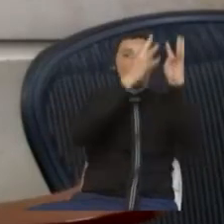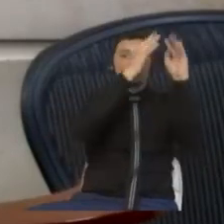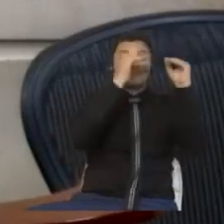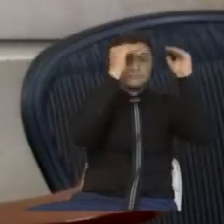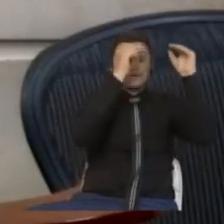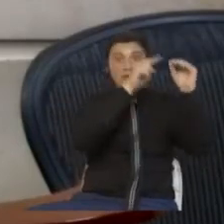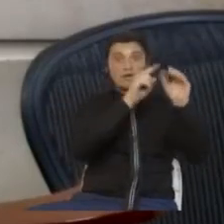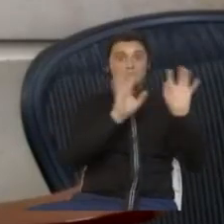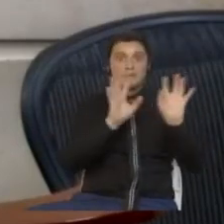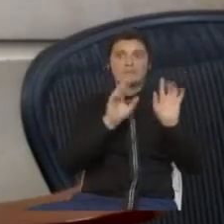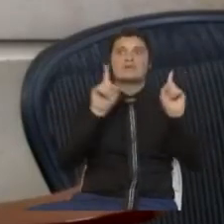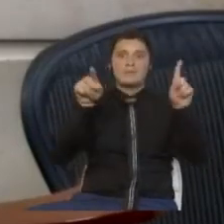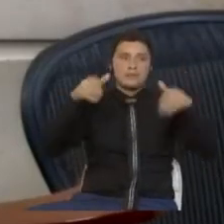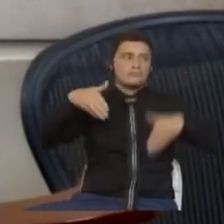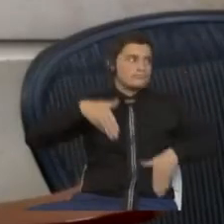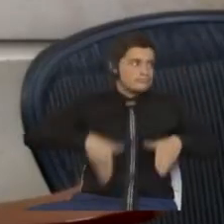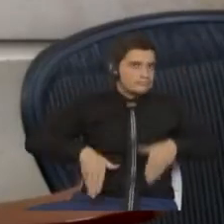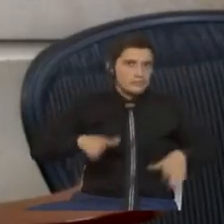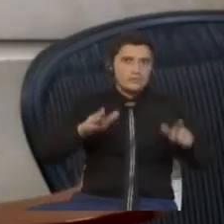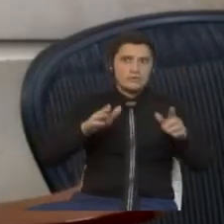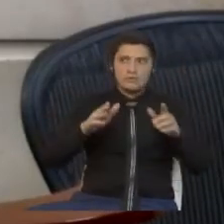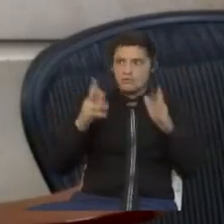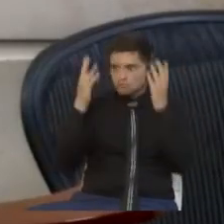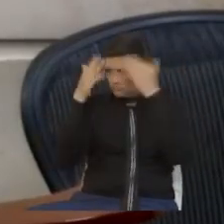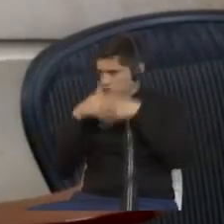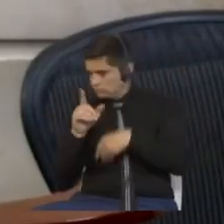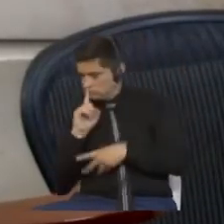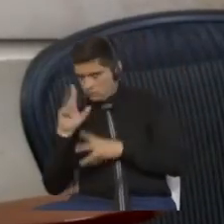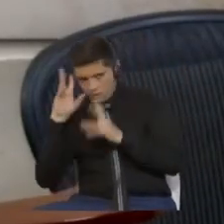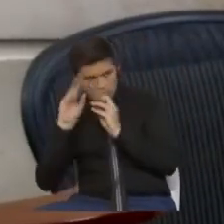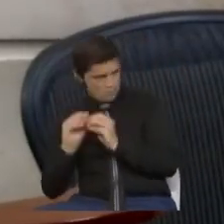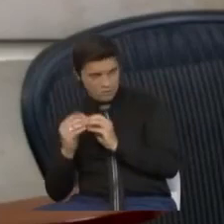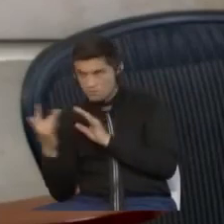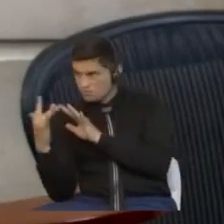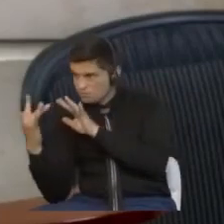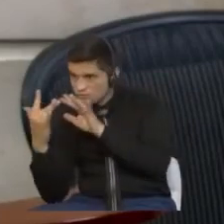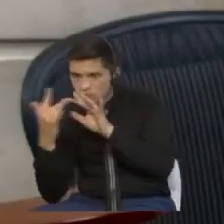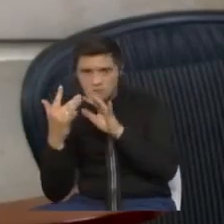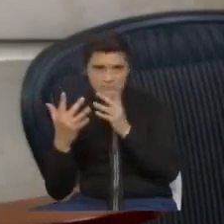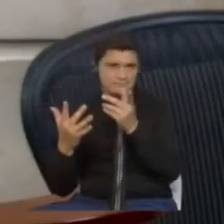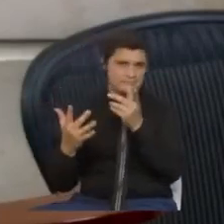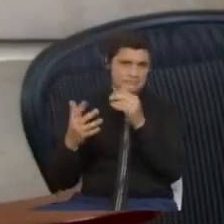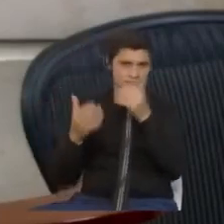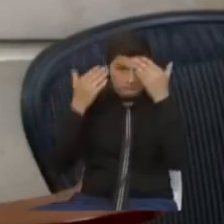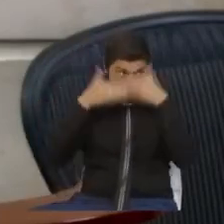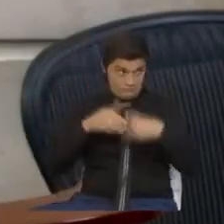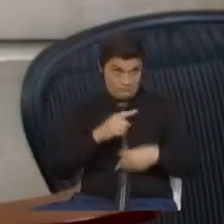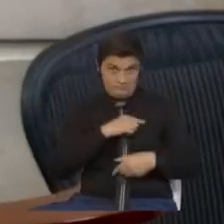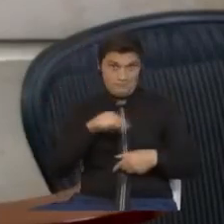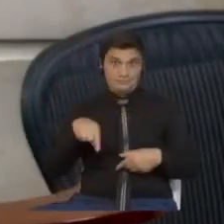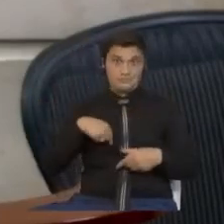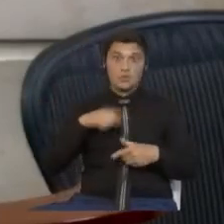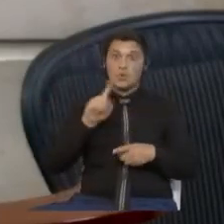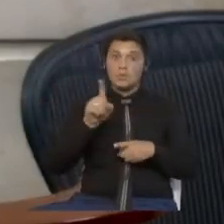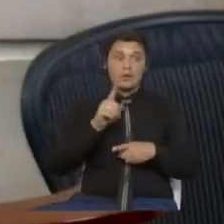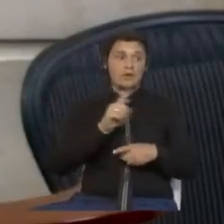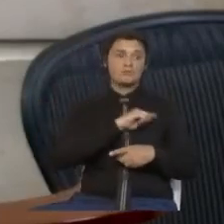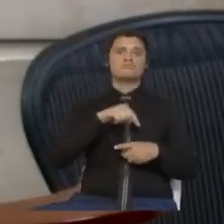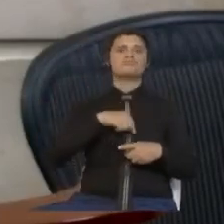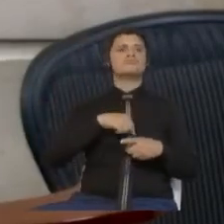delinquir y tráfico de influencias por habernos atrevido a cumplir con nuestro